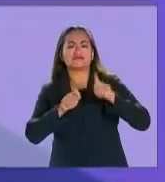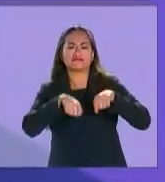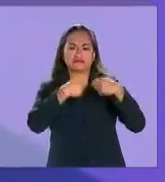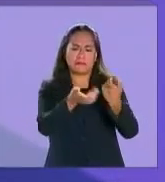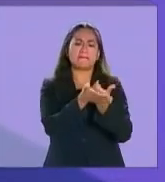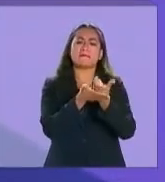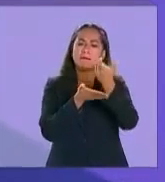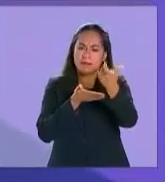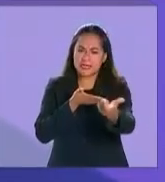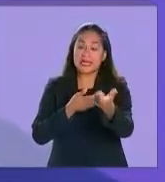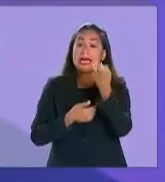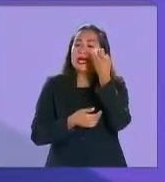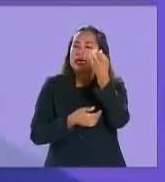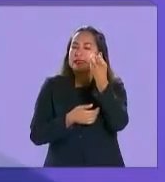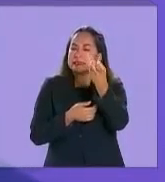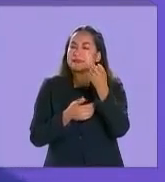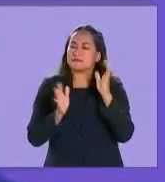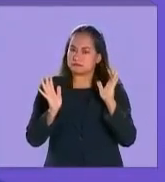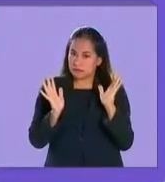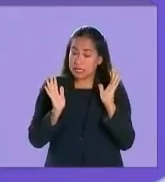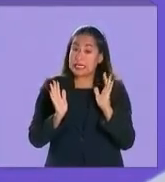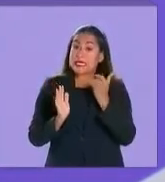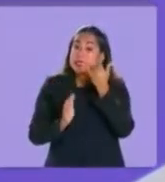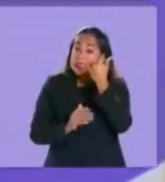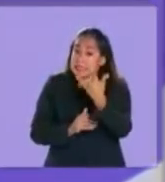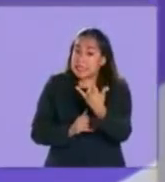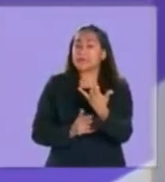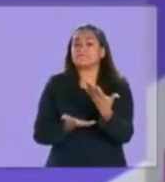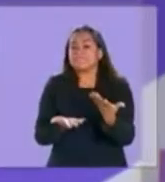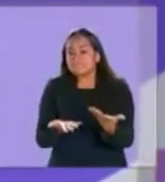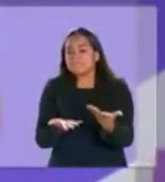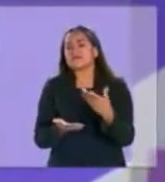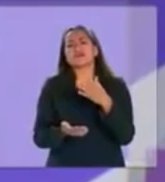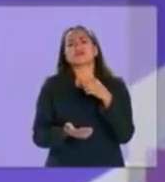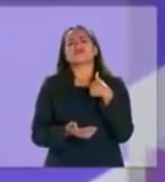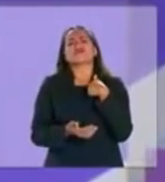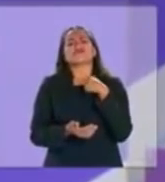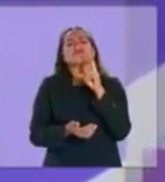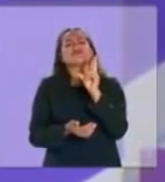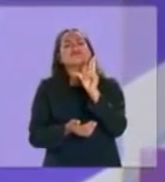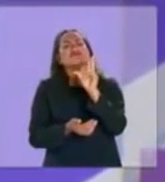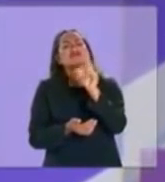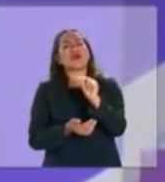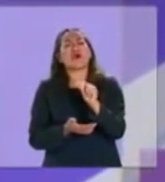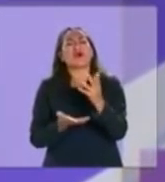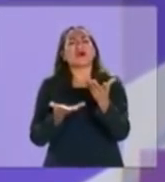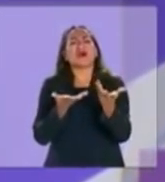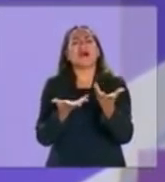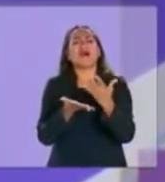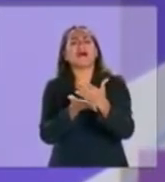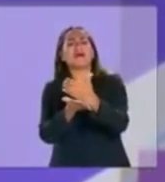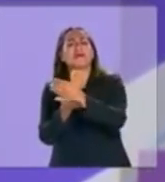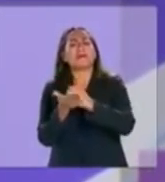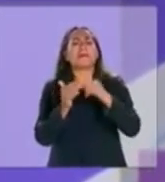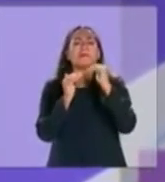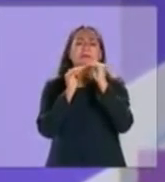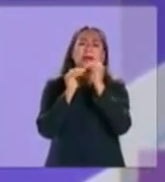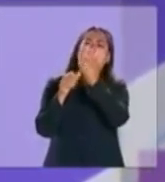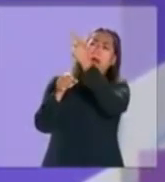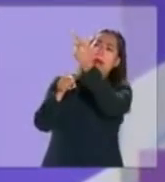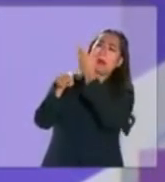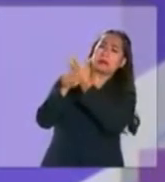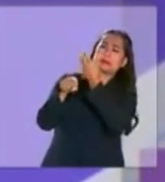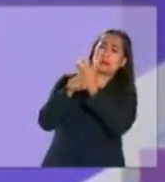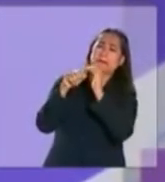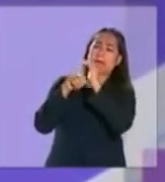no ganan precisamente dos veces más los trabajadores eeuu con relación a los